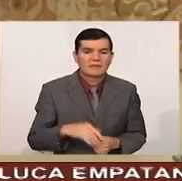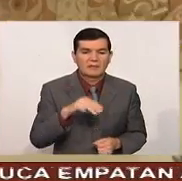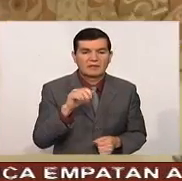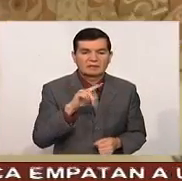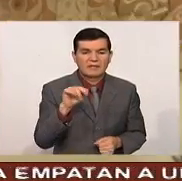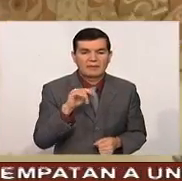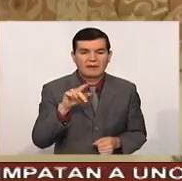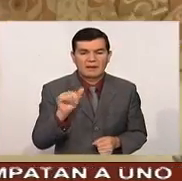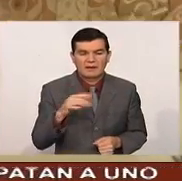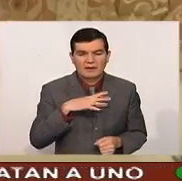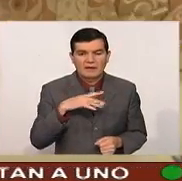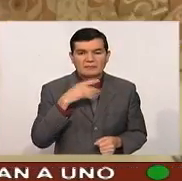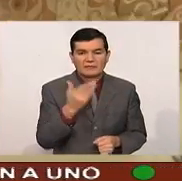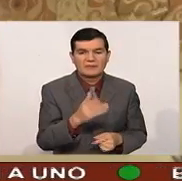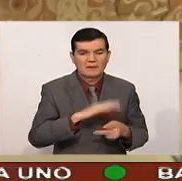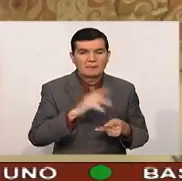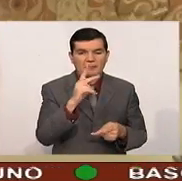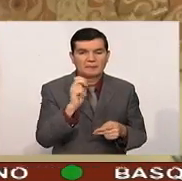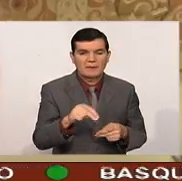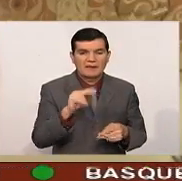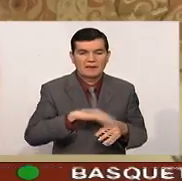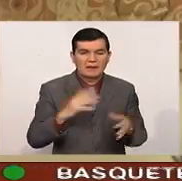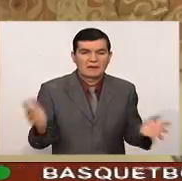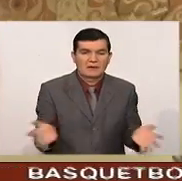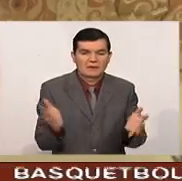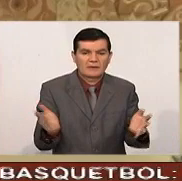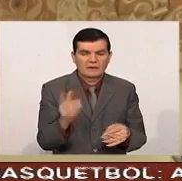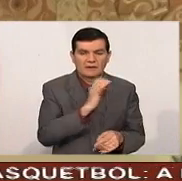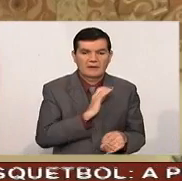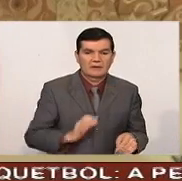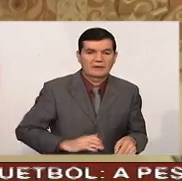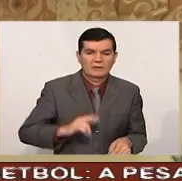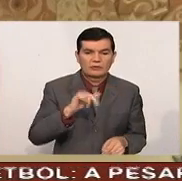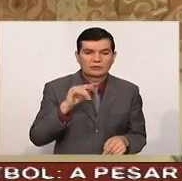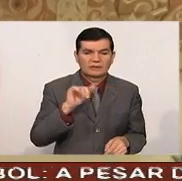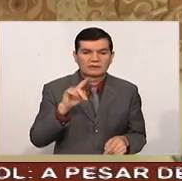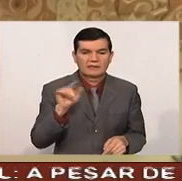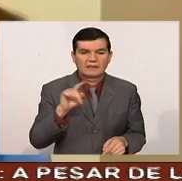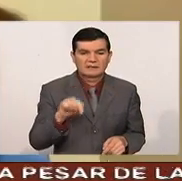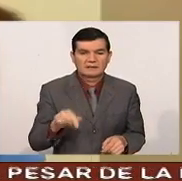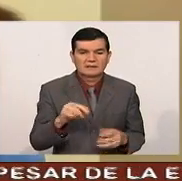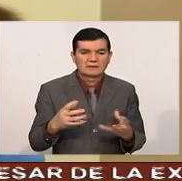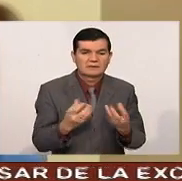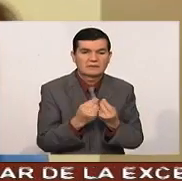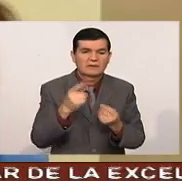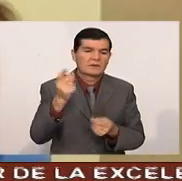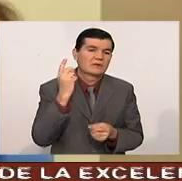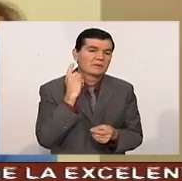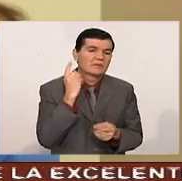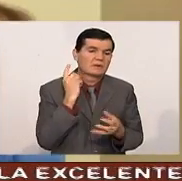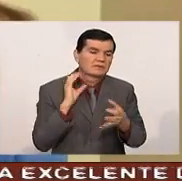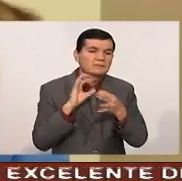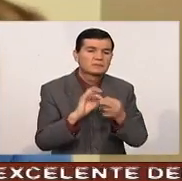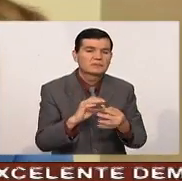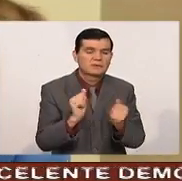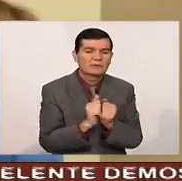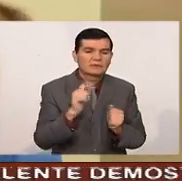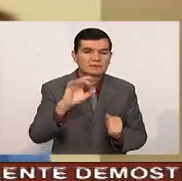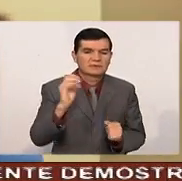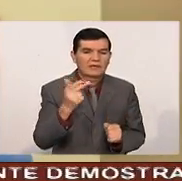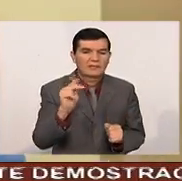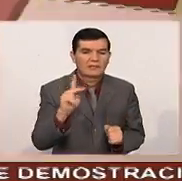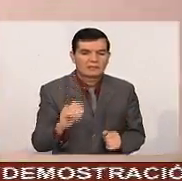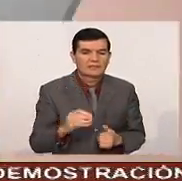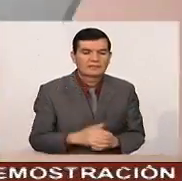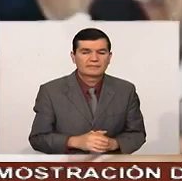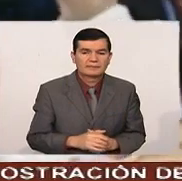Margarita Zavala pide la cabeza de los panistas que promovieron la candidatura de Lucero Sánchez López, la diputada vinculada con Joaquín Guzmán